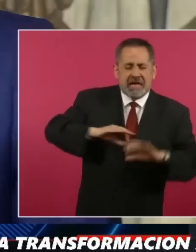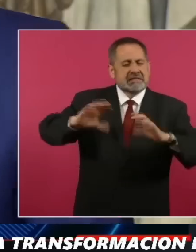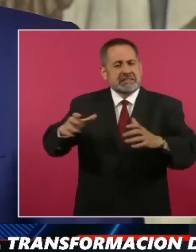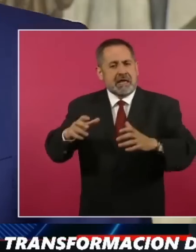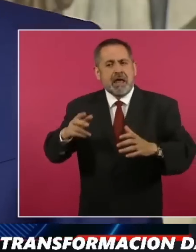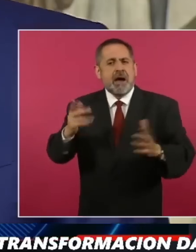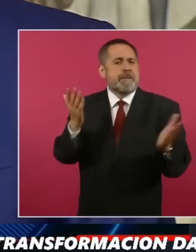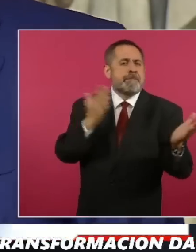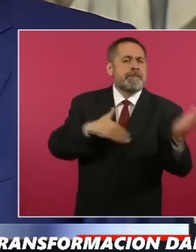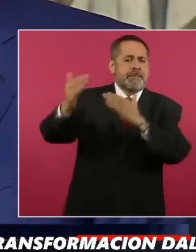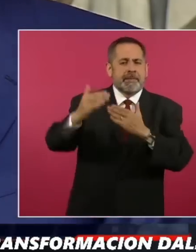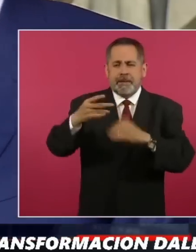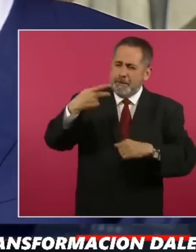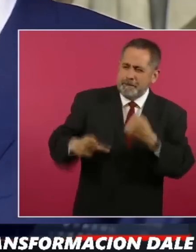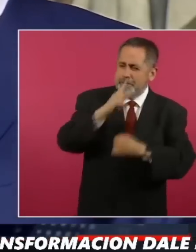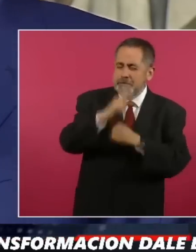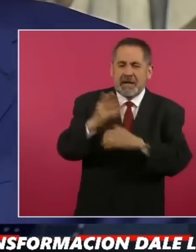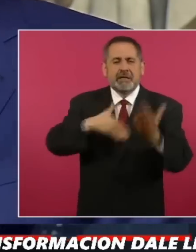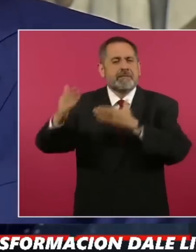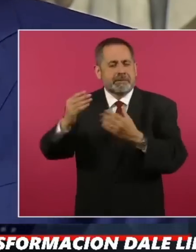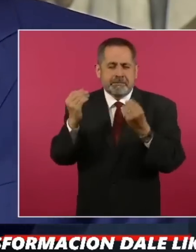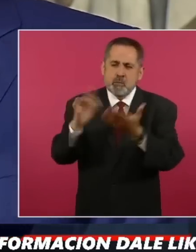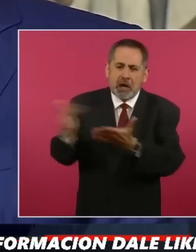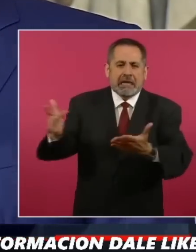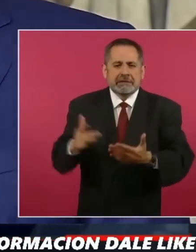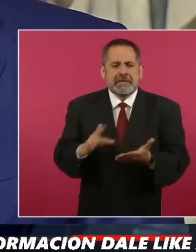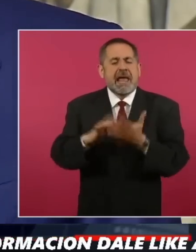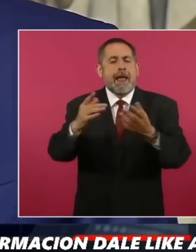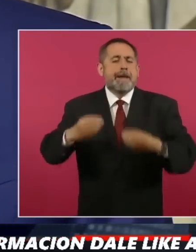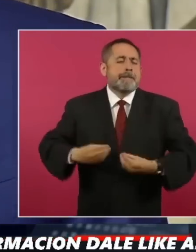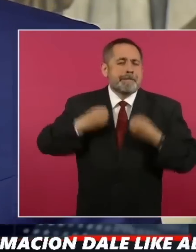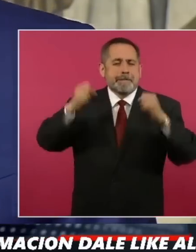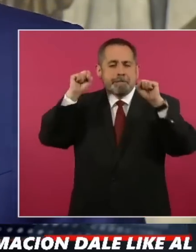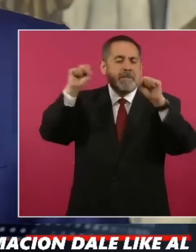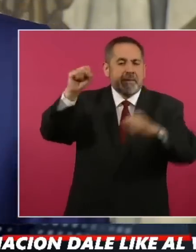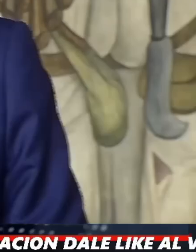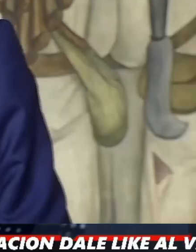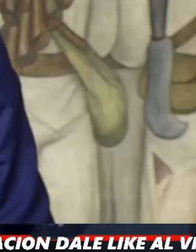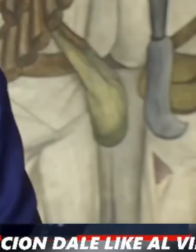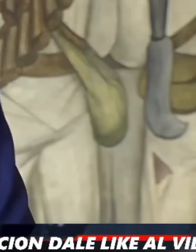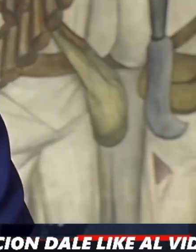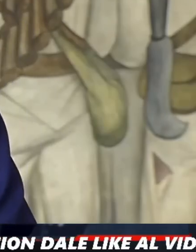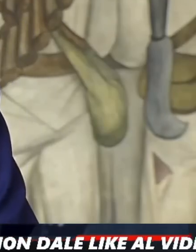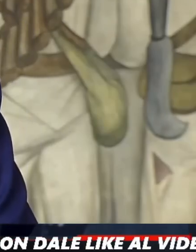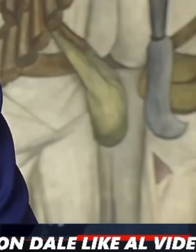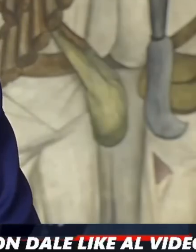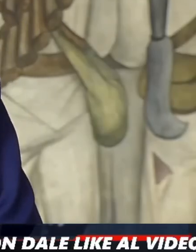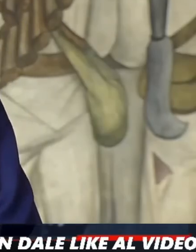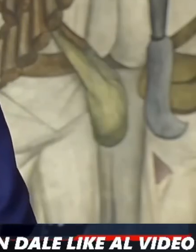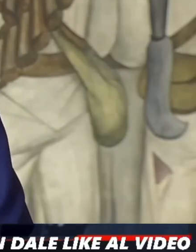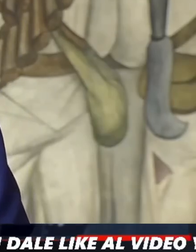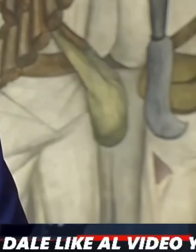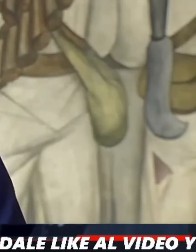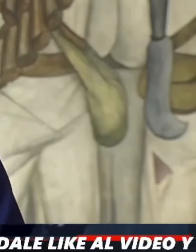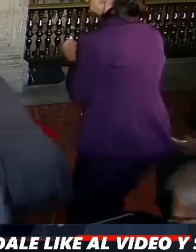prosperidad de la patria. Muchas gracias. ¡Que viva México! ¡Viva, ¡viva México! ¡Viva,